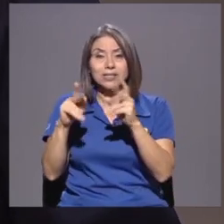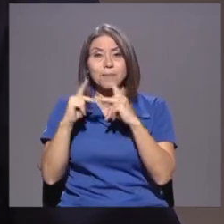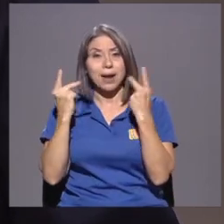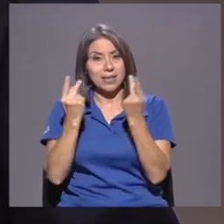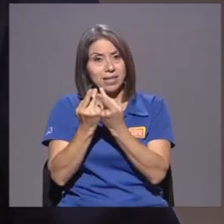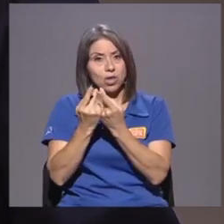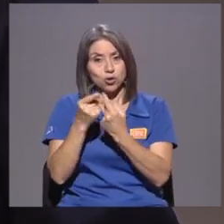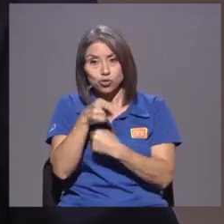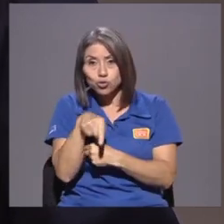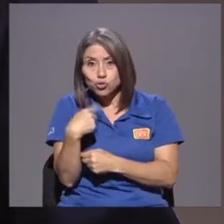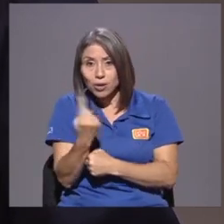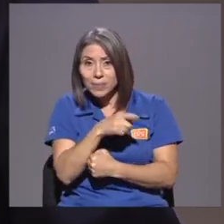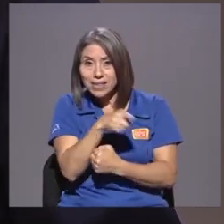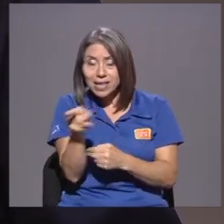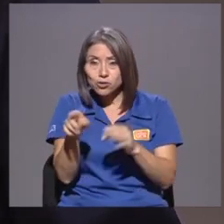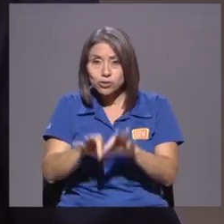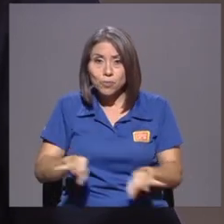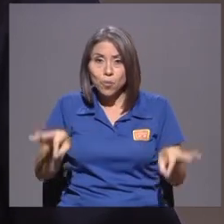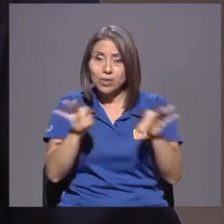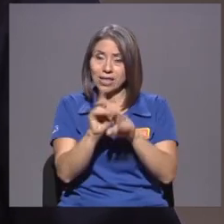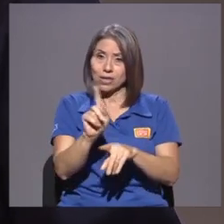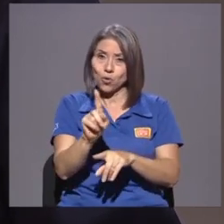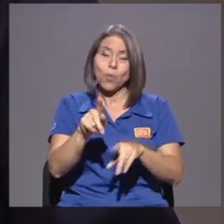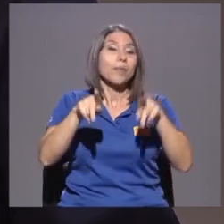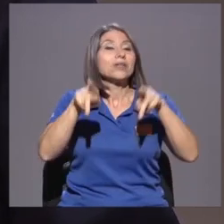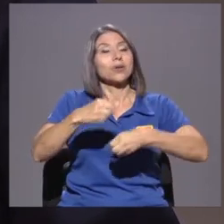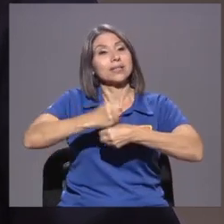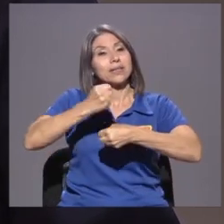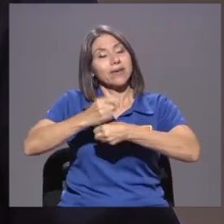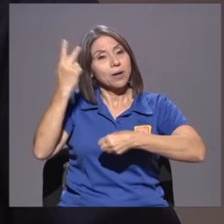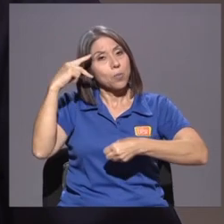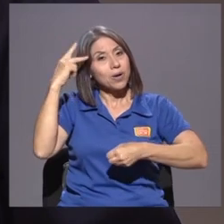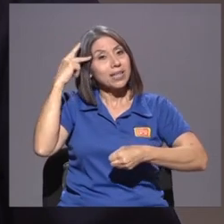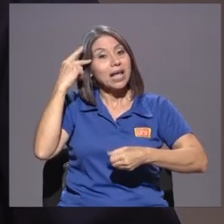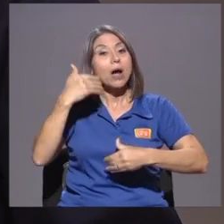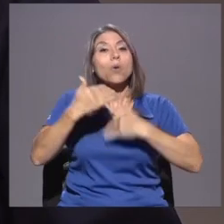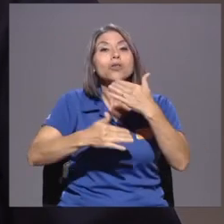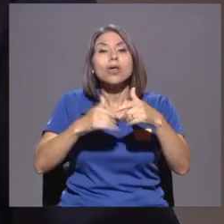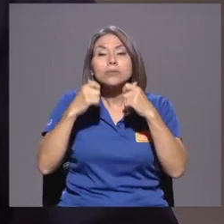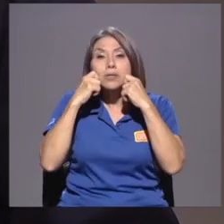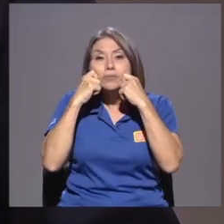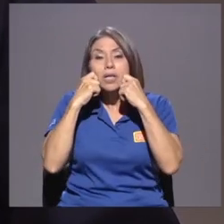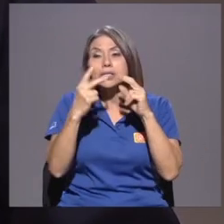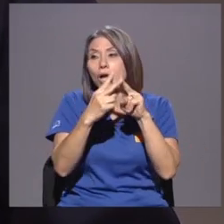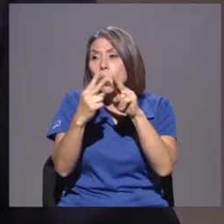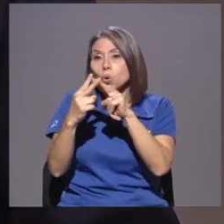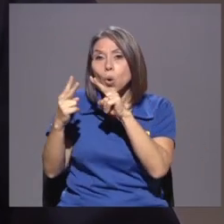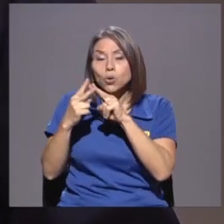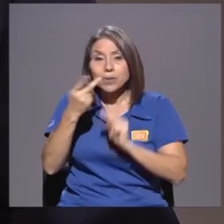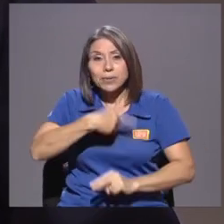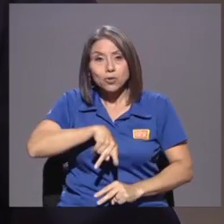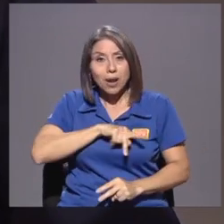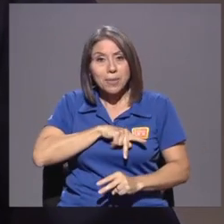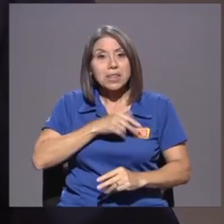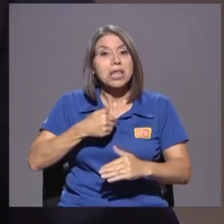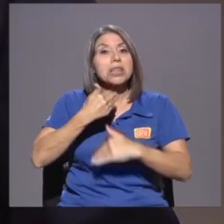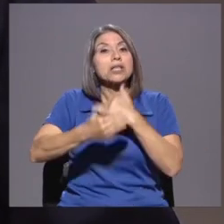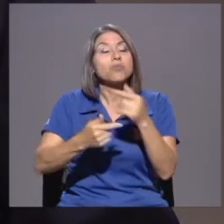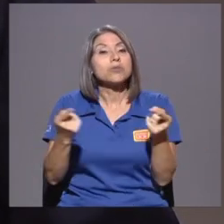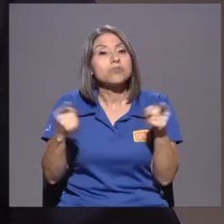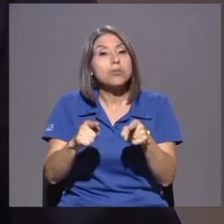actúan en la política se conocen personalmente y bueno y ese conocimiento conduce a buenas relaciones yo diría que esas relaciones